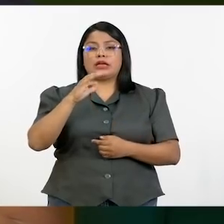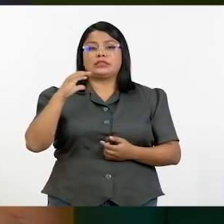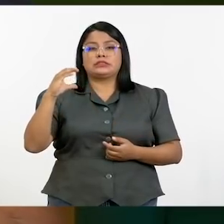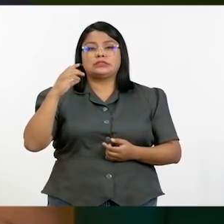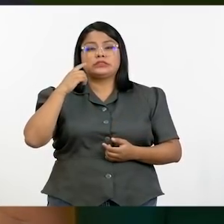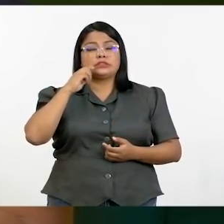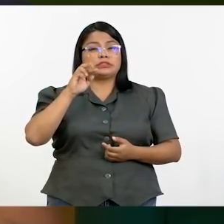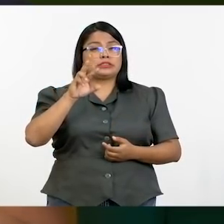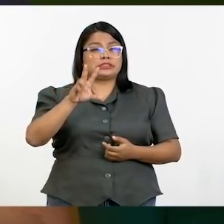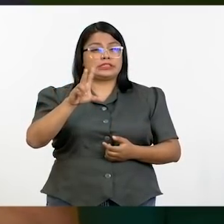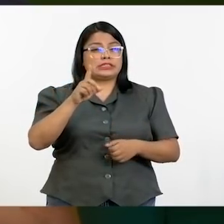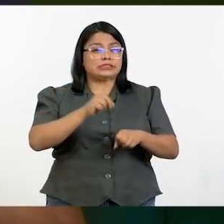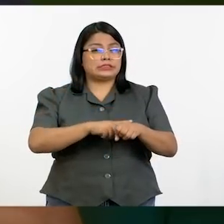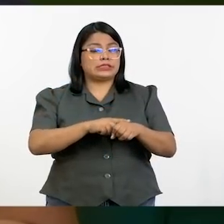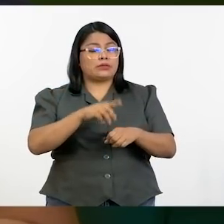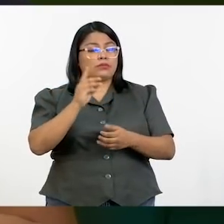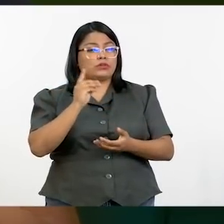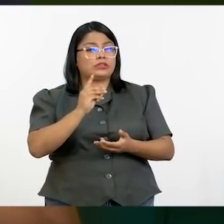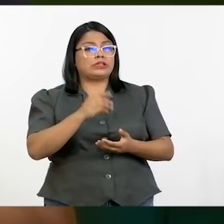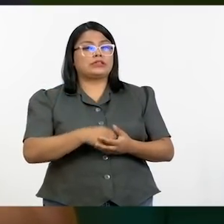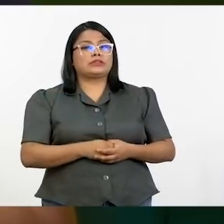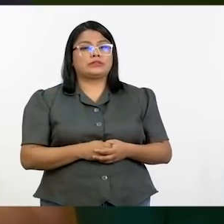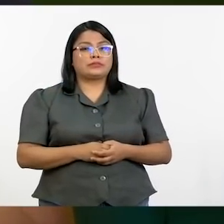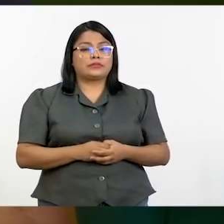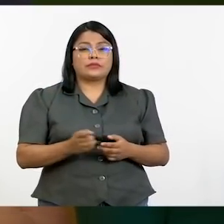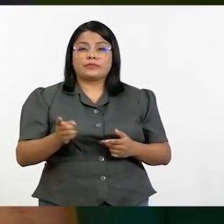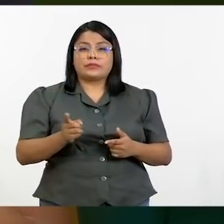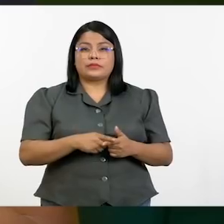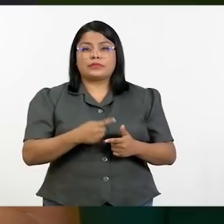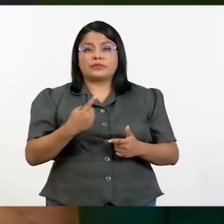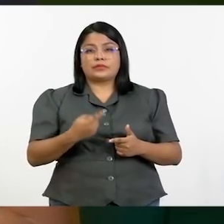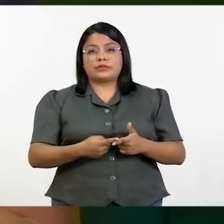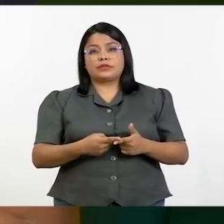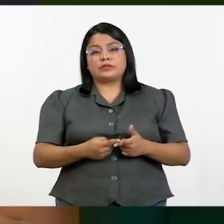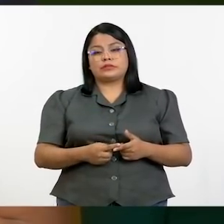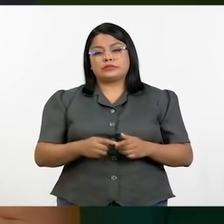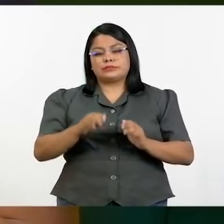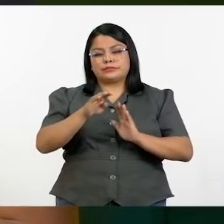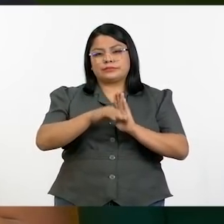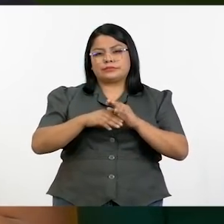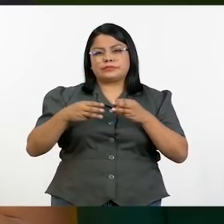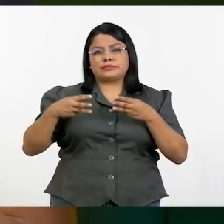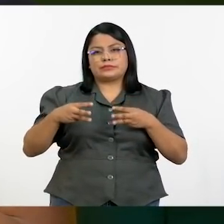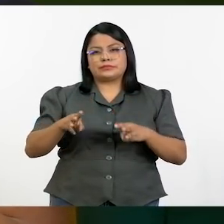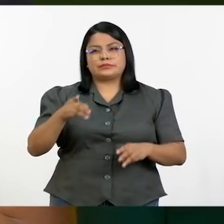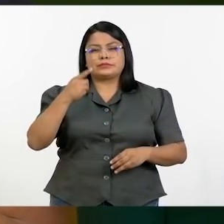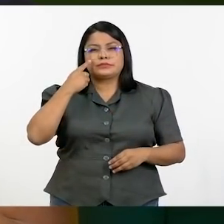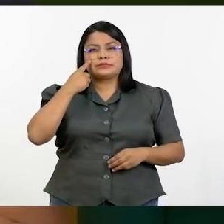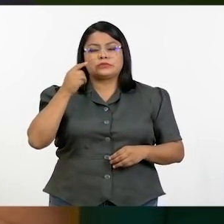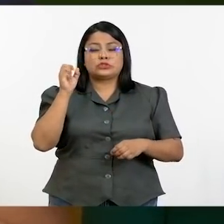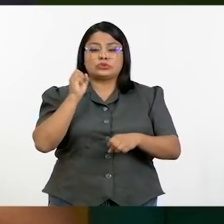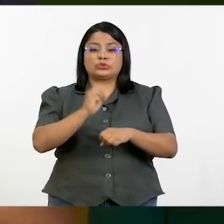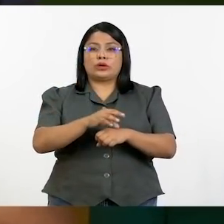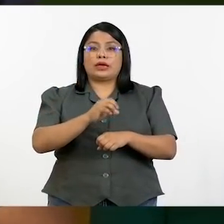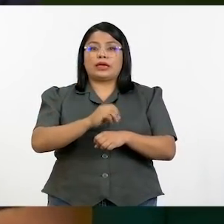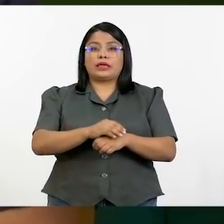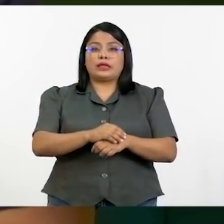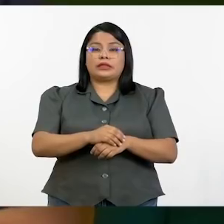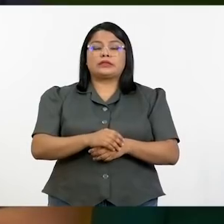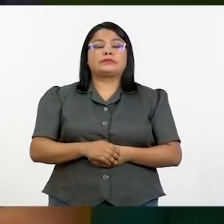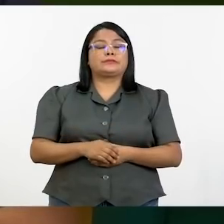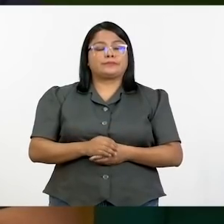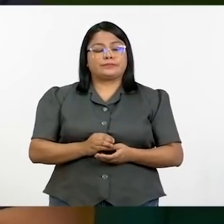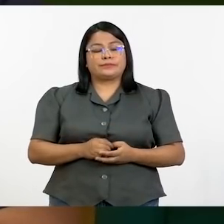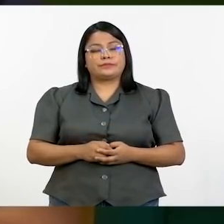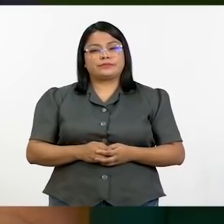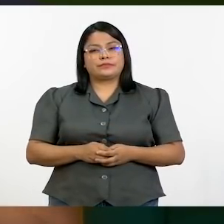se compone de estos 3 momentos didácticos. Entonces, en la guía metodológica encontraremos sugerencias para